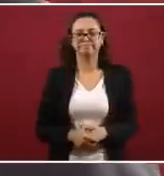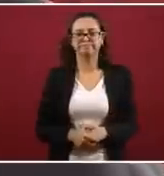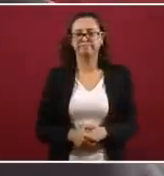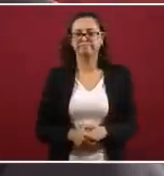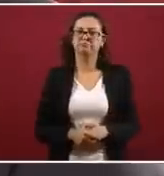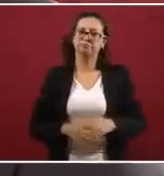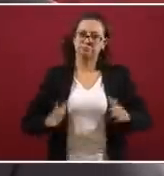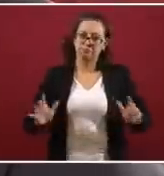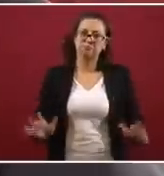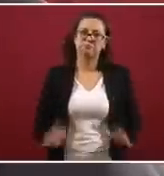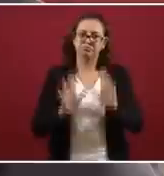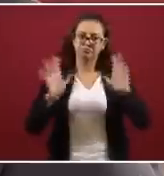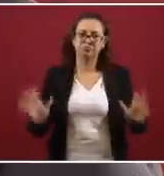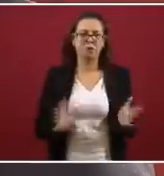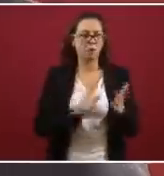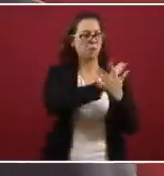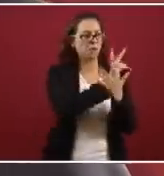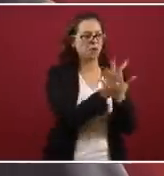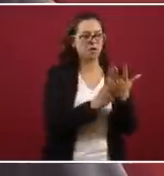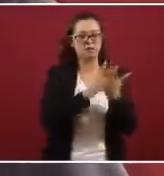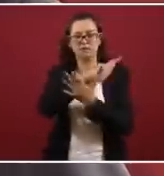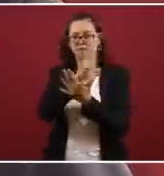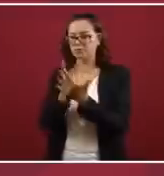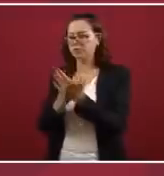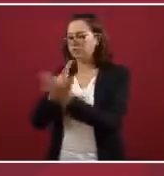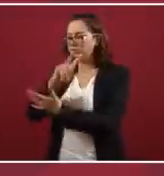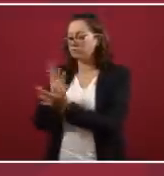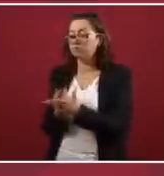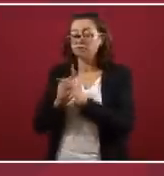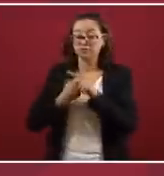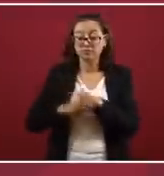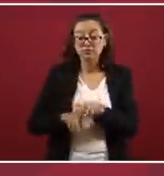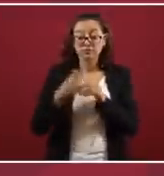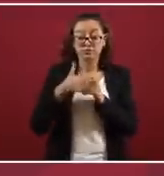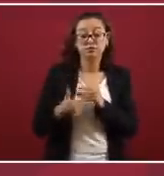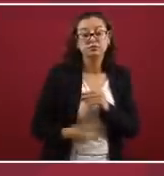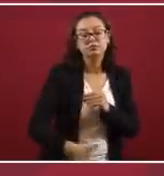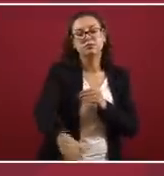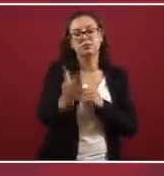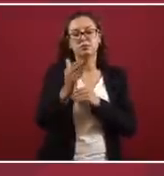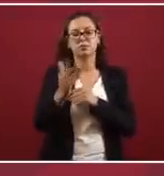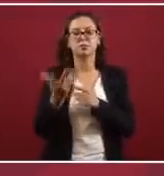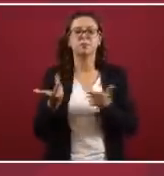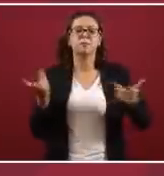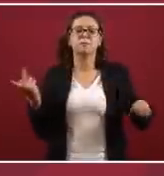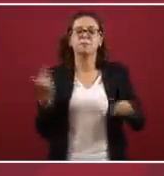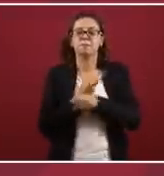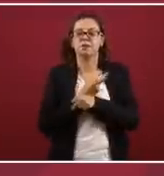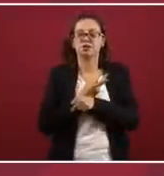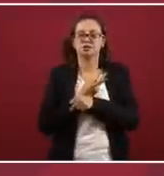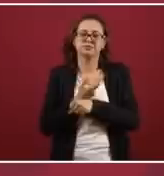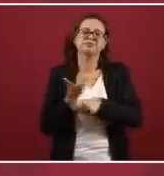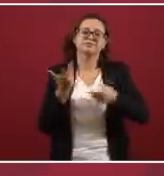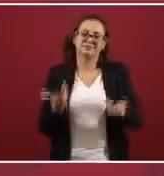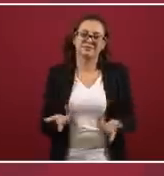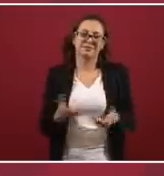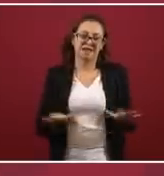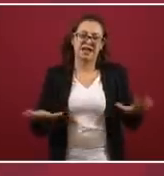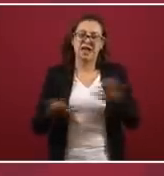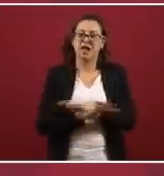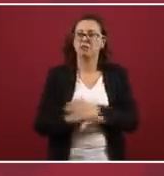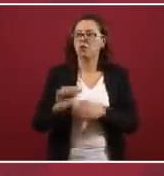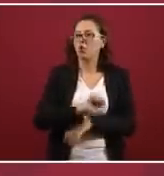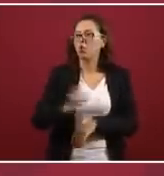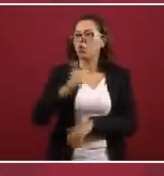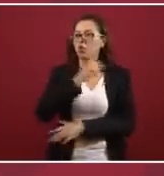echando a andar todos los programas, pues eso nos ha detenido en el propósito